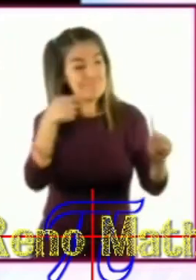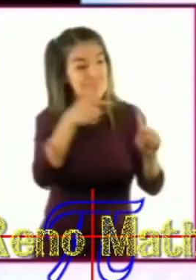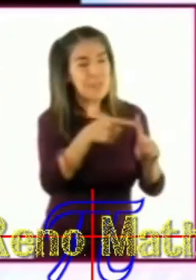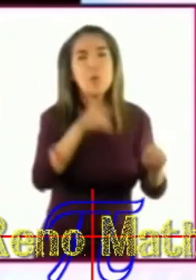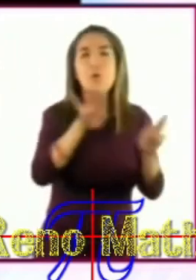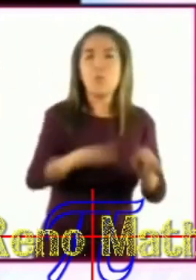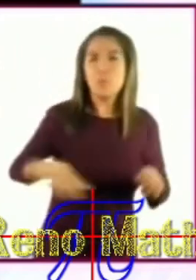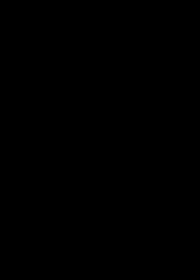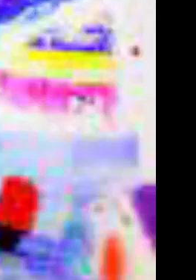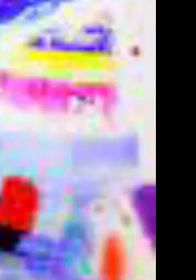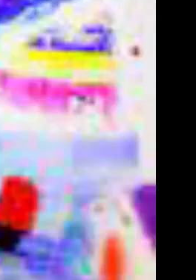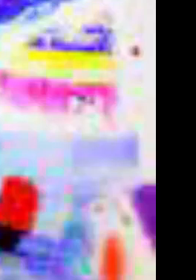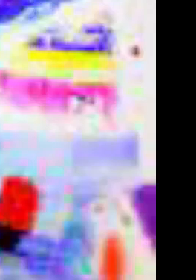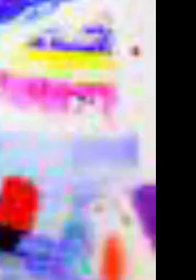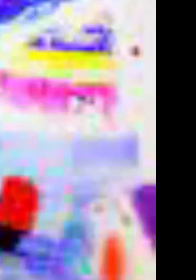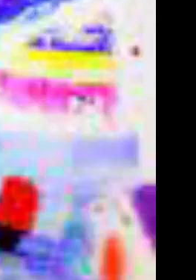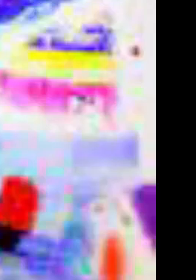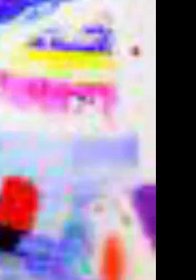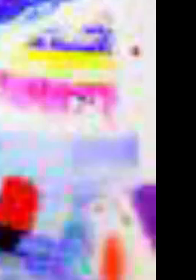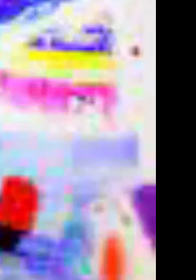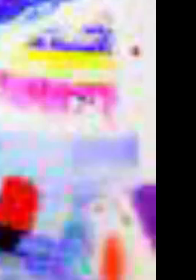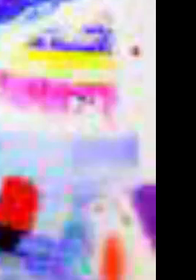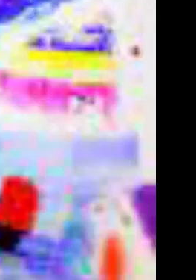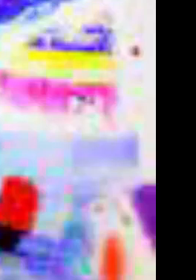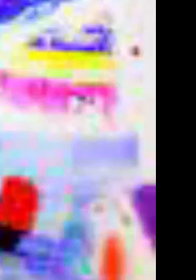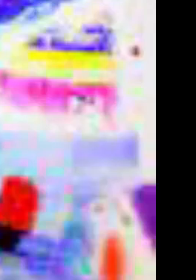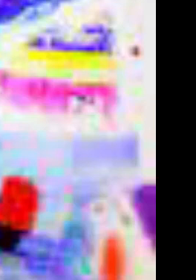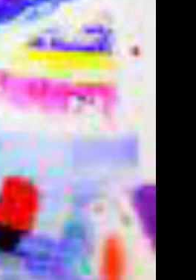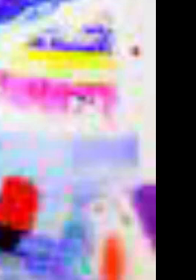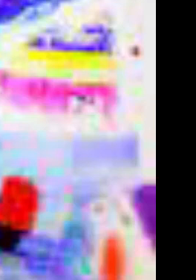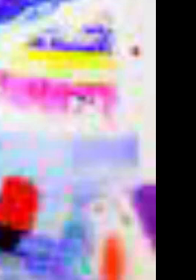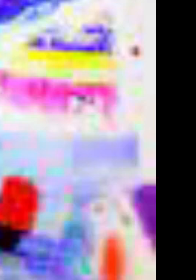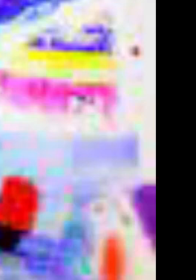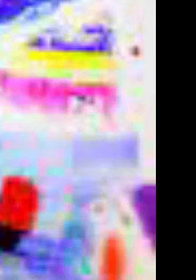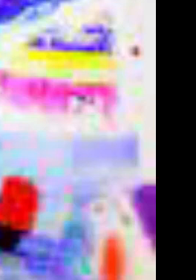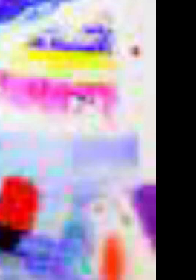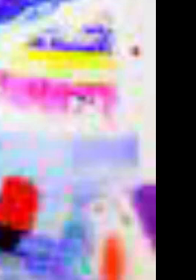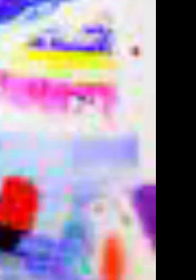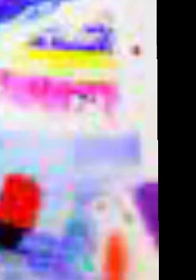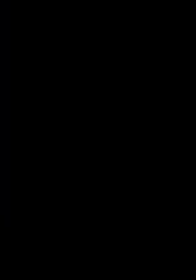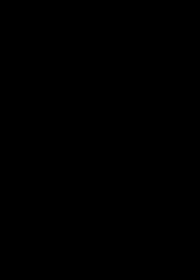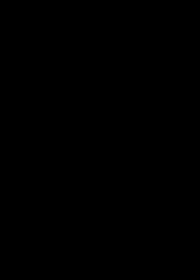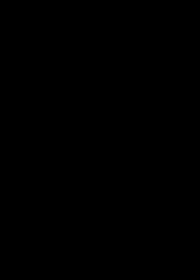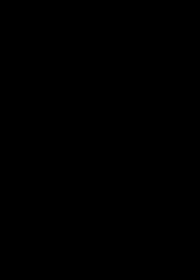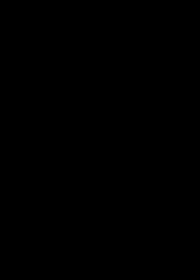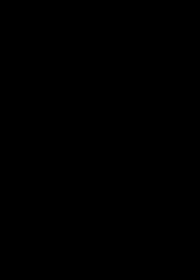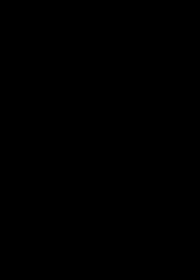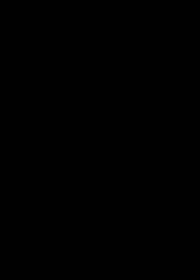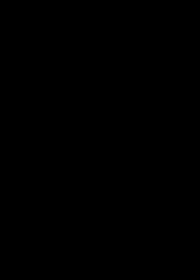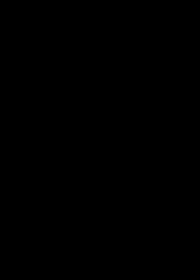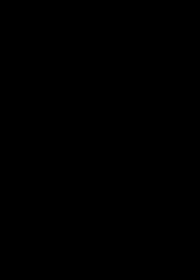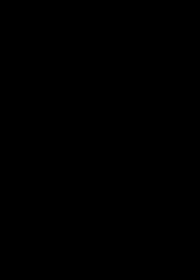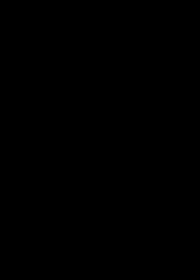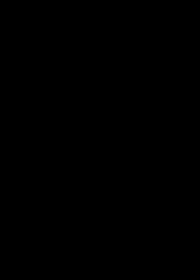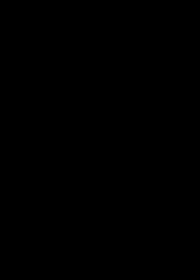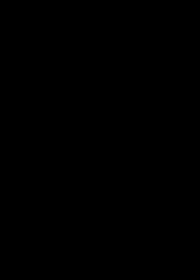esfuerzos y las expresiones. Esto de ser artista es darte permiso para crear tu mundo, tu espacio,